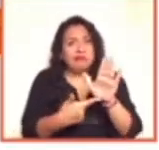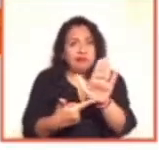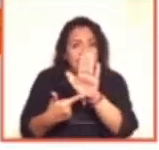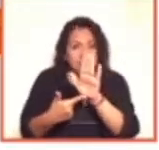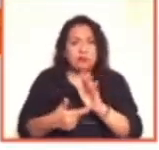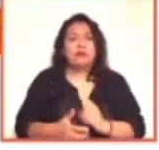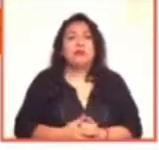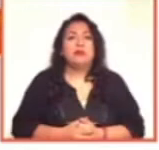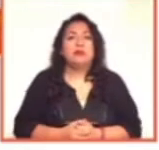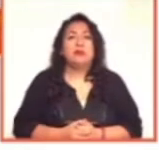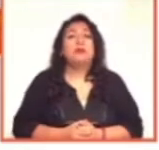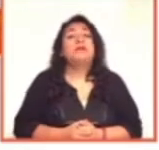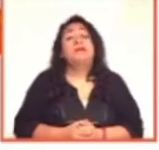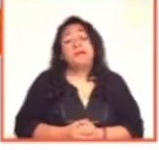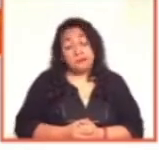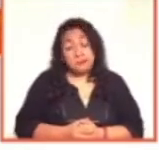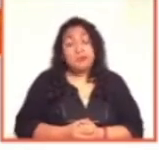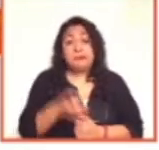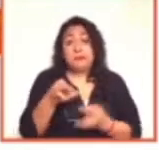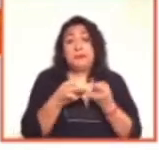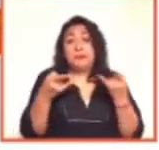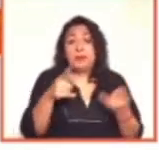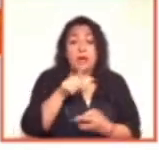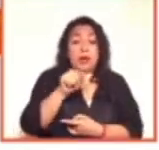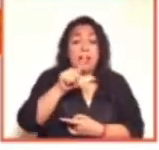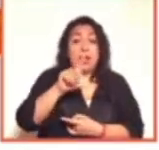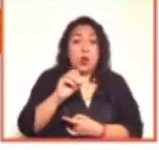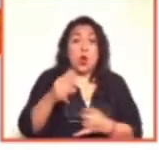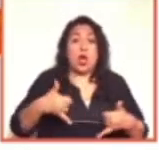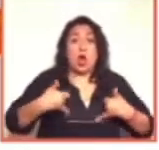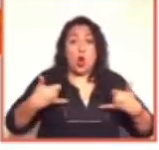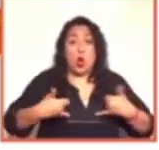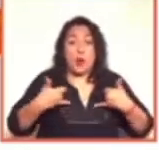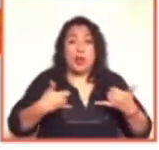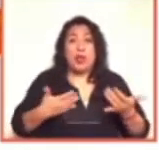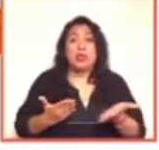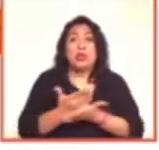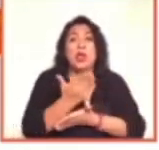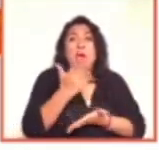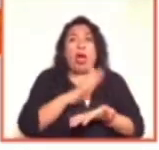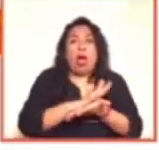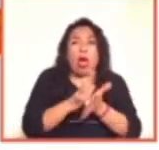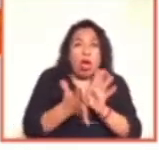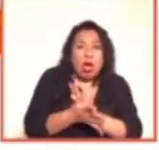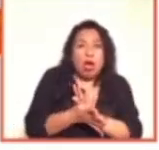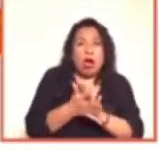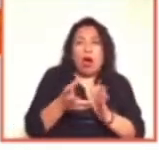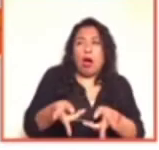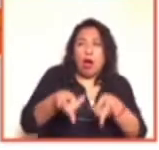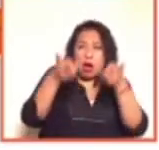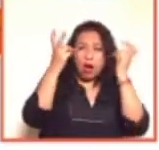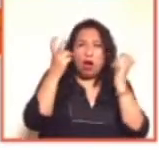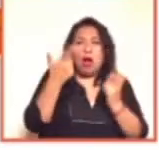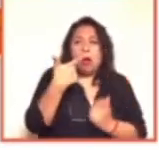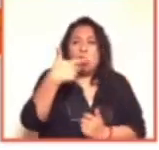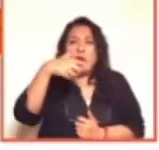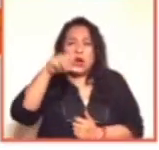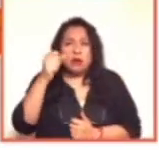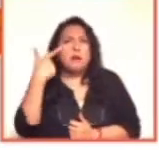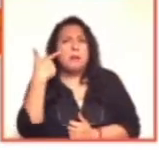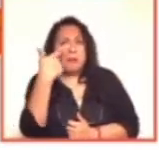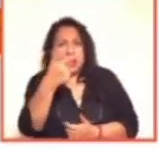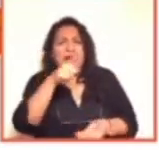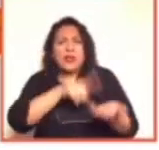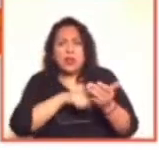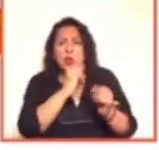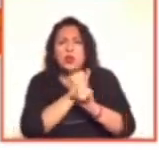de mierda. No obstante, la historia de Lalo, un adolescente que se ve inmiscuido en el mundo clandestino del robo de combustible, puede verse ya en la plataforma de streaming